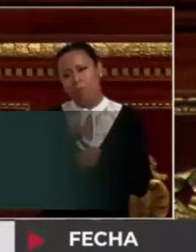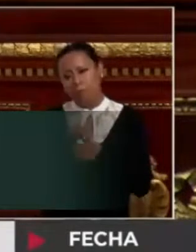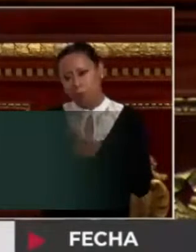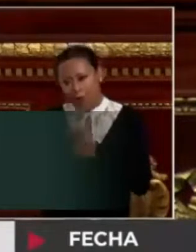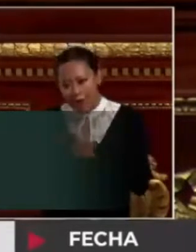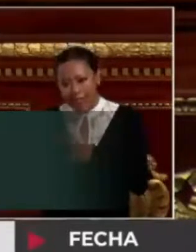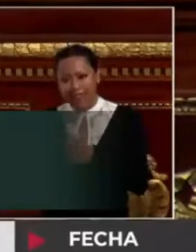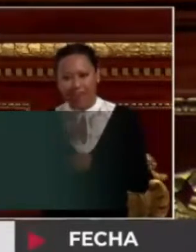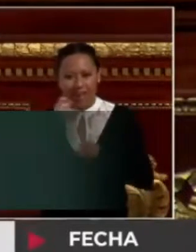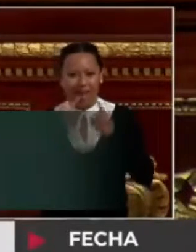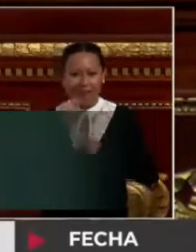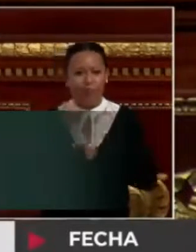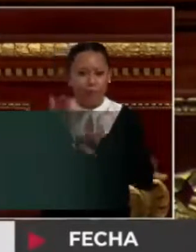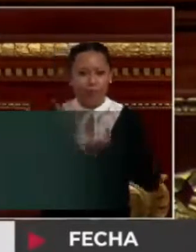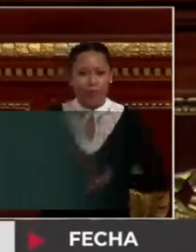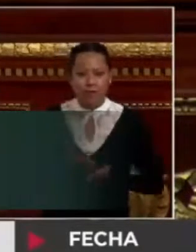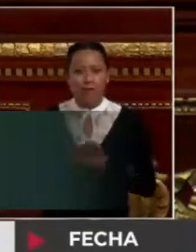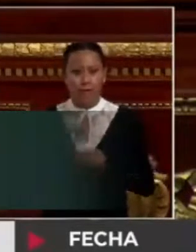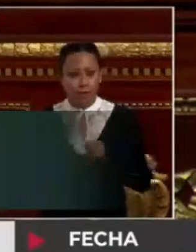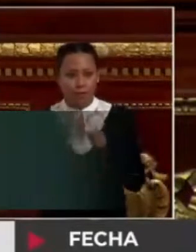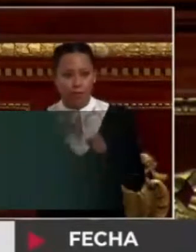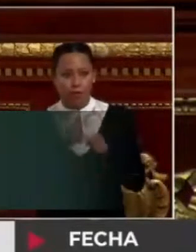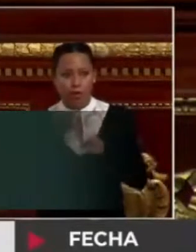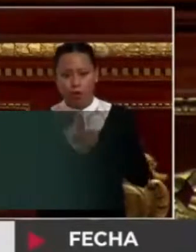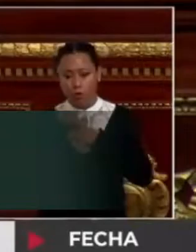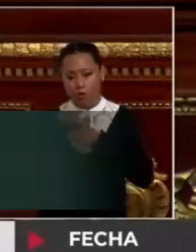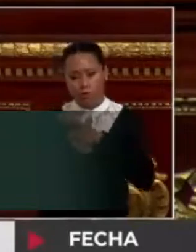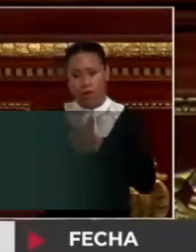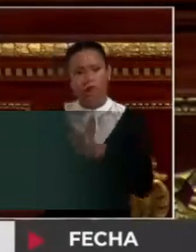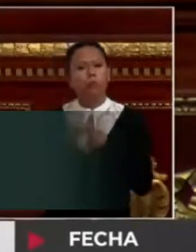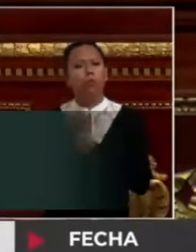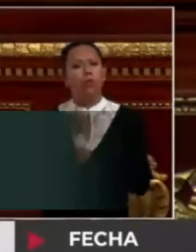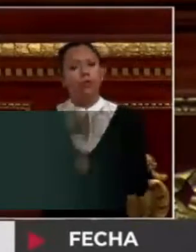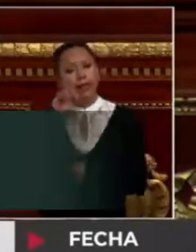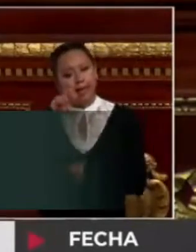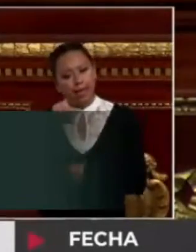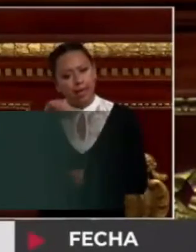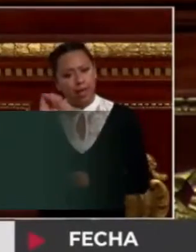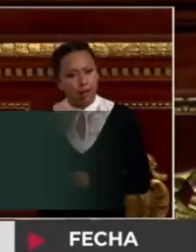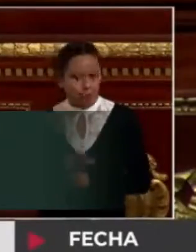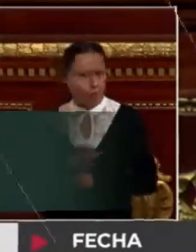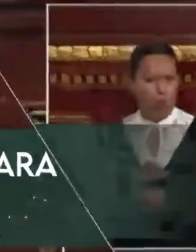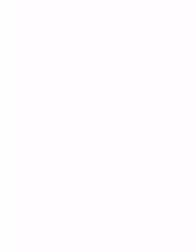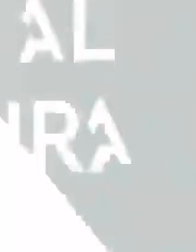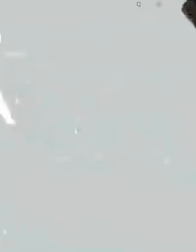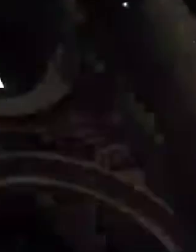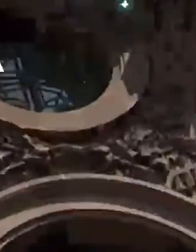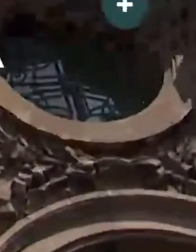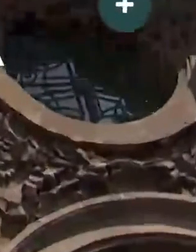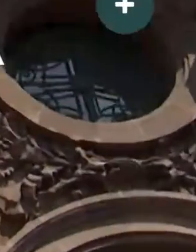la prevención del bullying escolar en razón de orientación sexual, así como identidad o expresión de género.